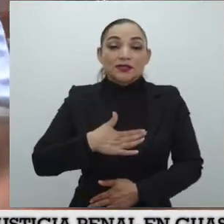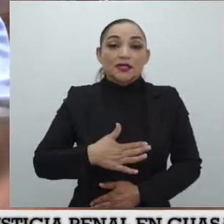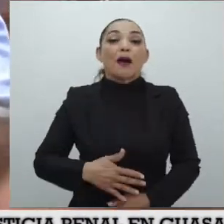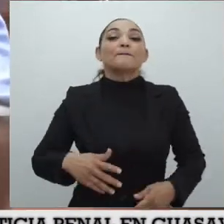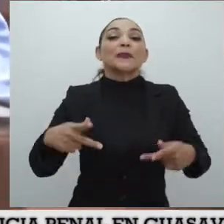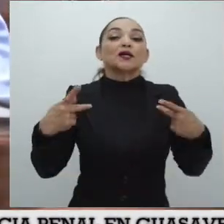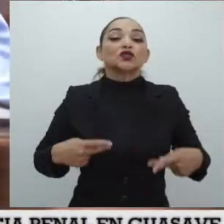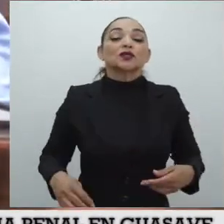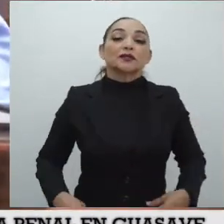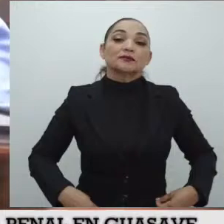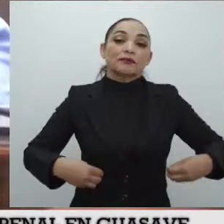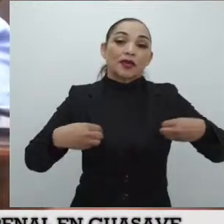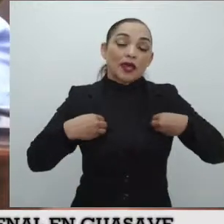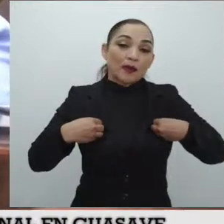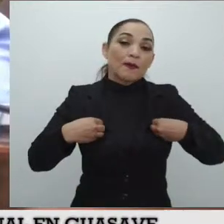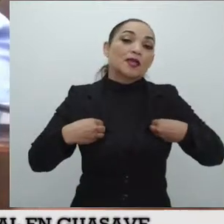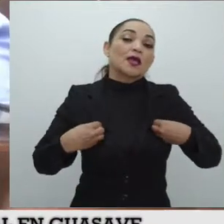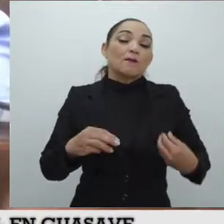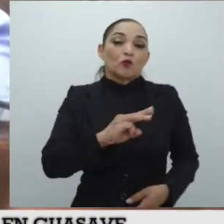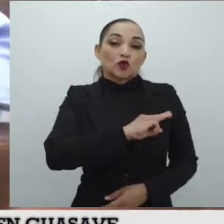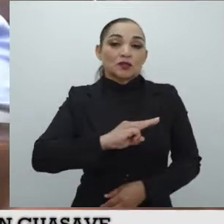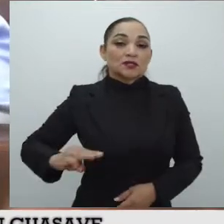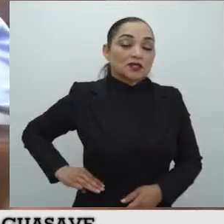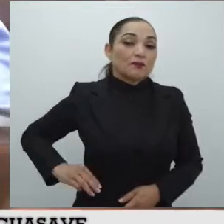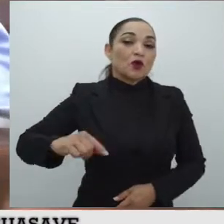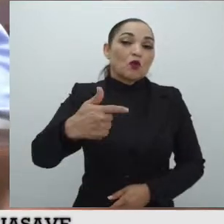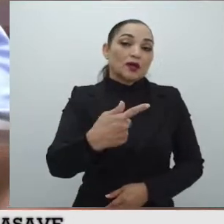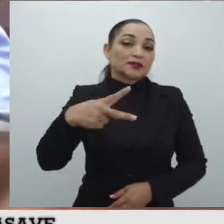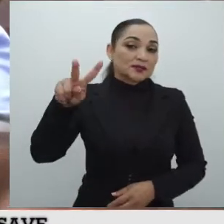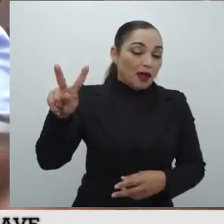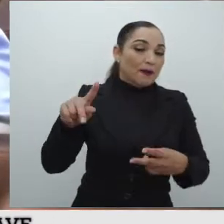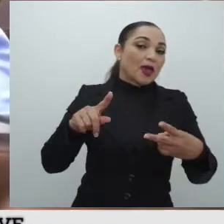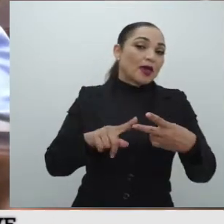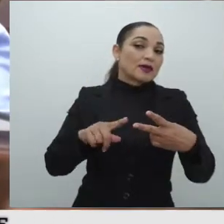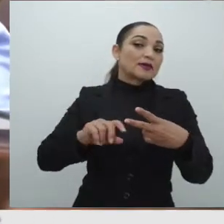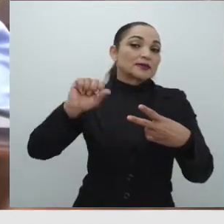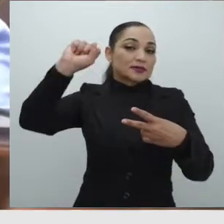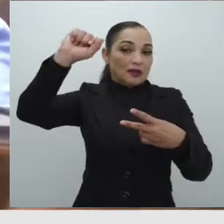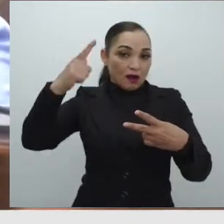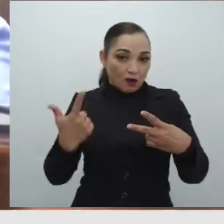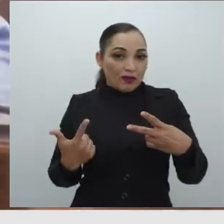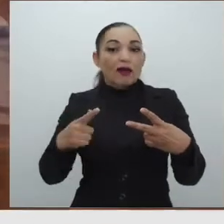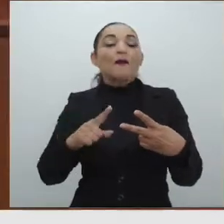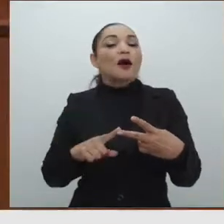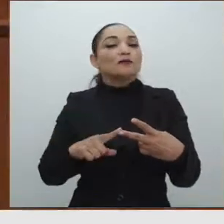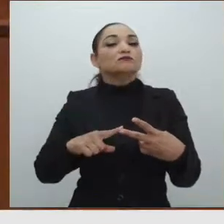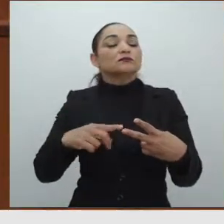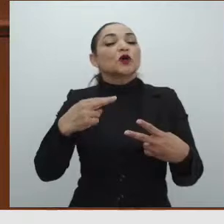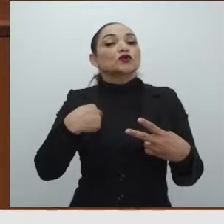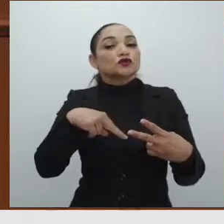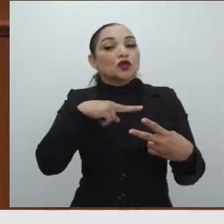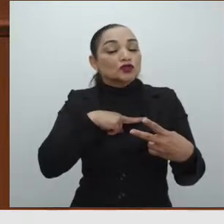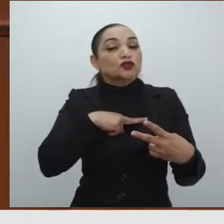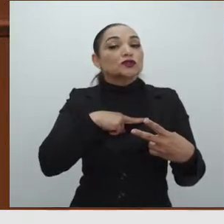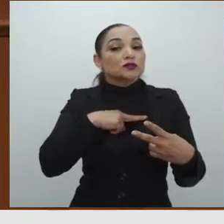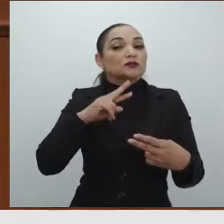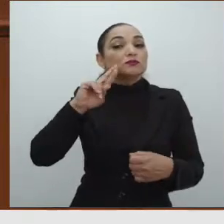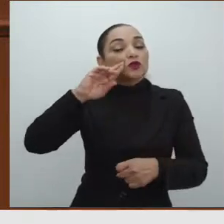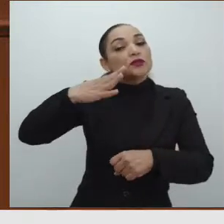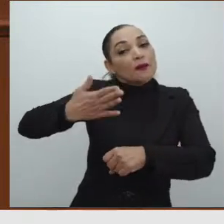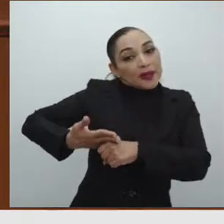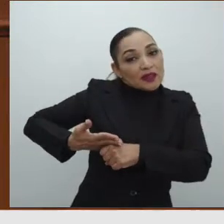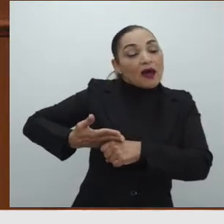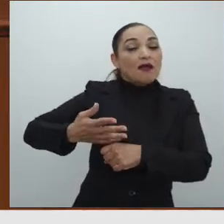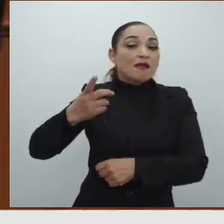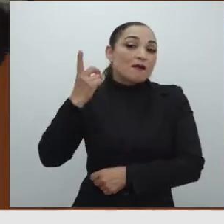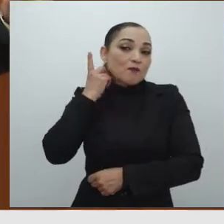y de Sinaloa municipio, está en nosotros como diputadas y como diputados hacer lo que nos